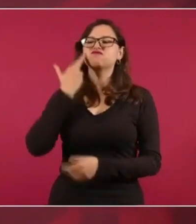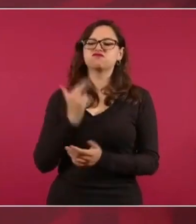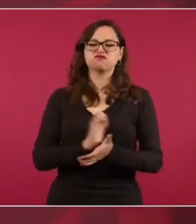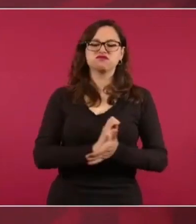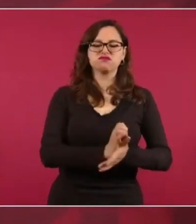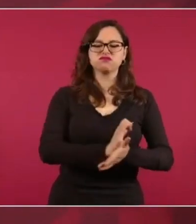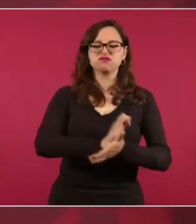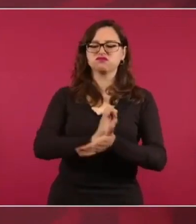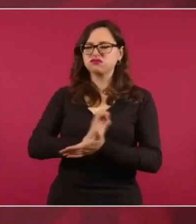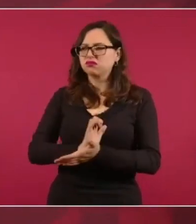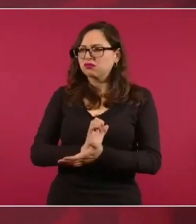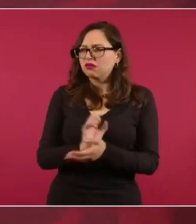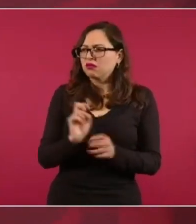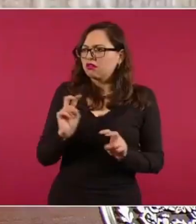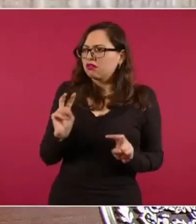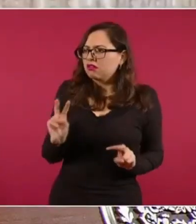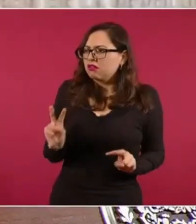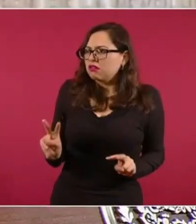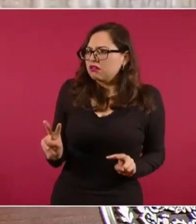pues claro que está